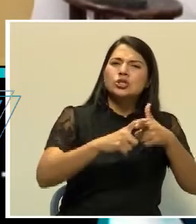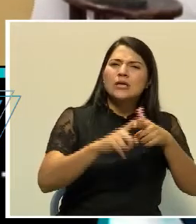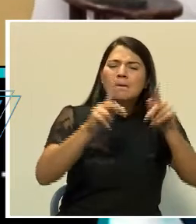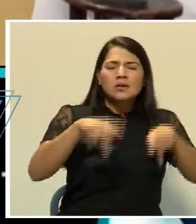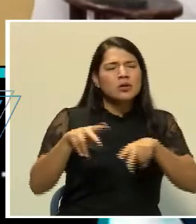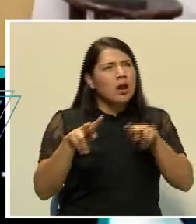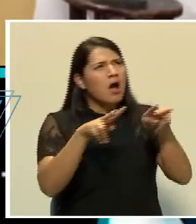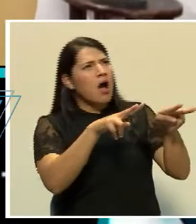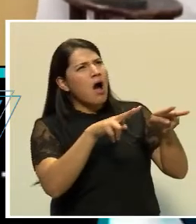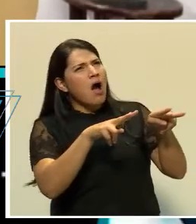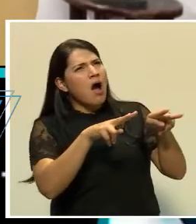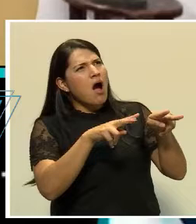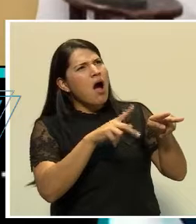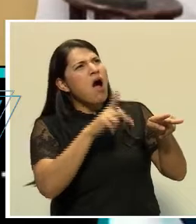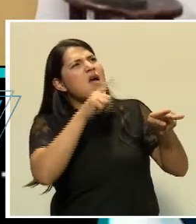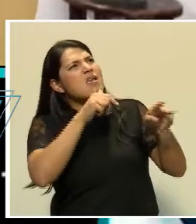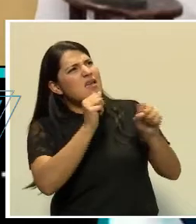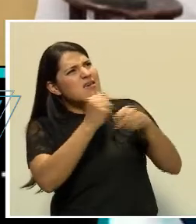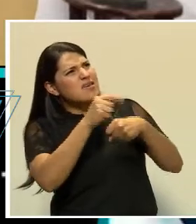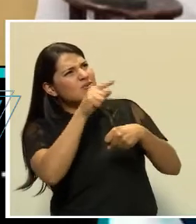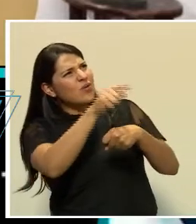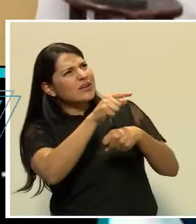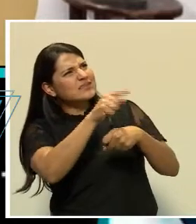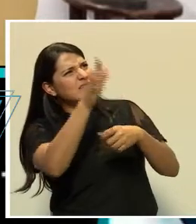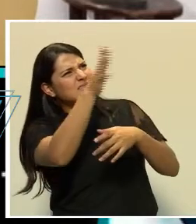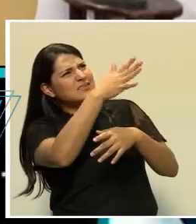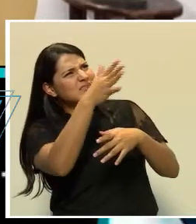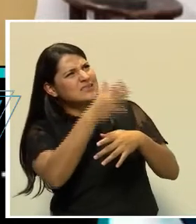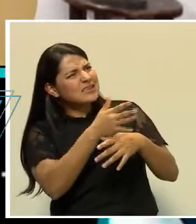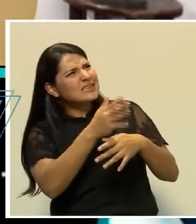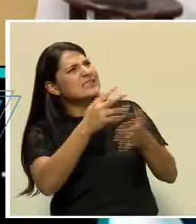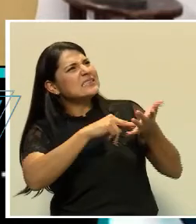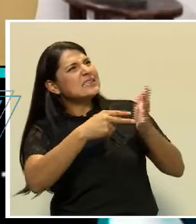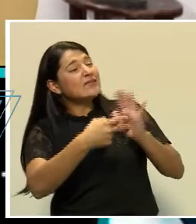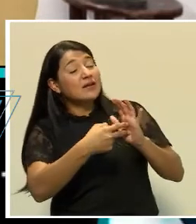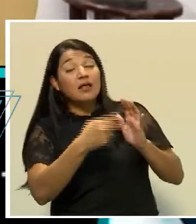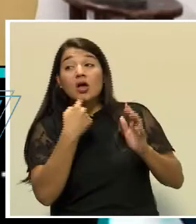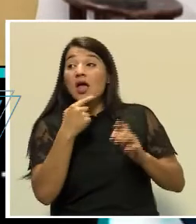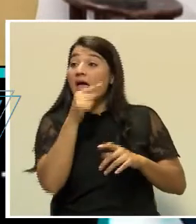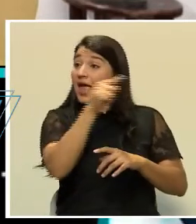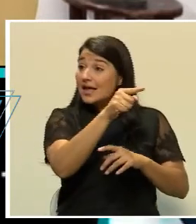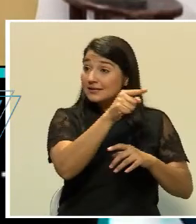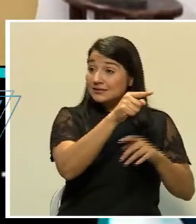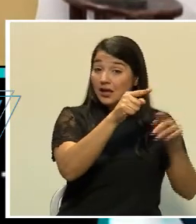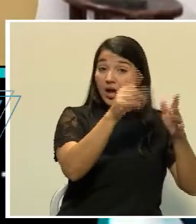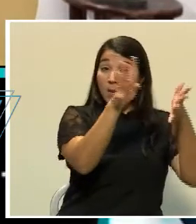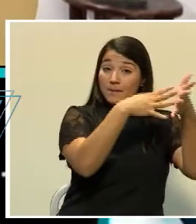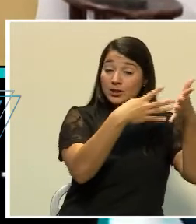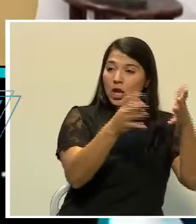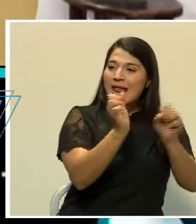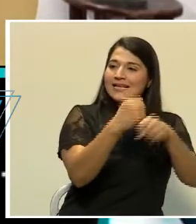pensaba que el virus es una huella profunda, y esas huellas usualmente